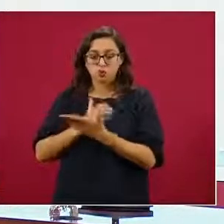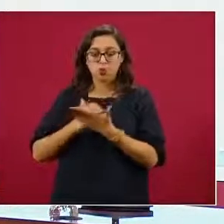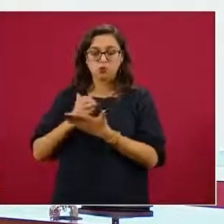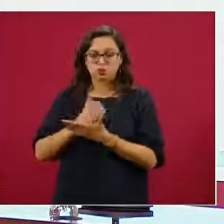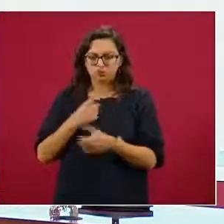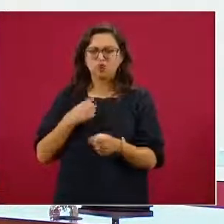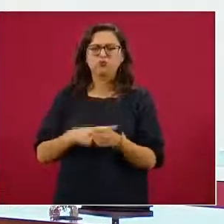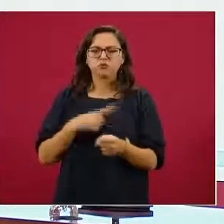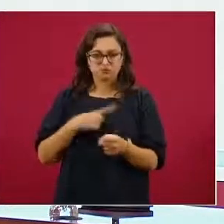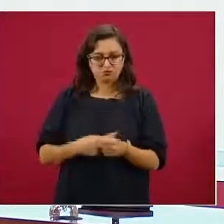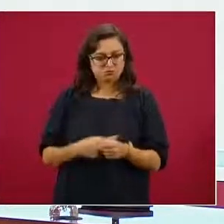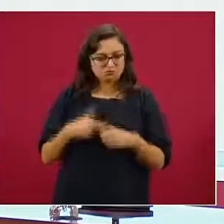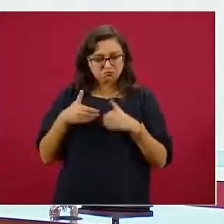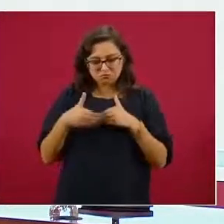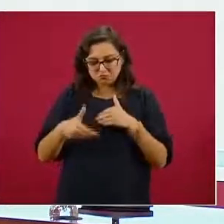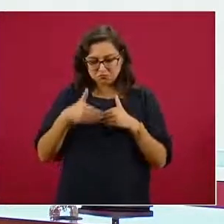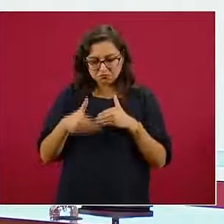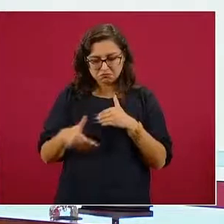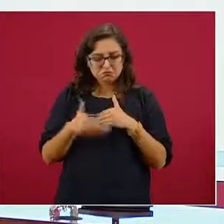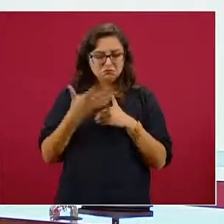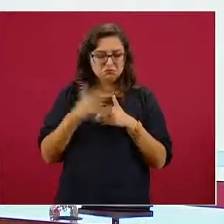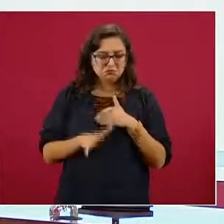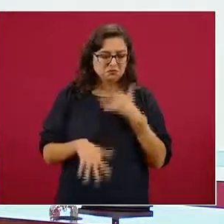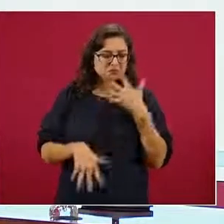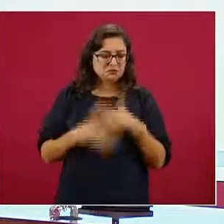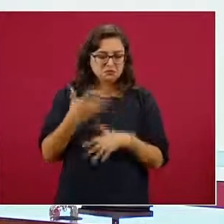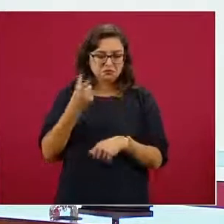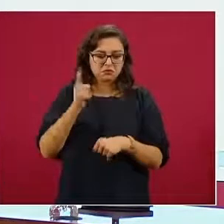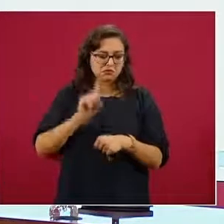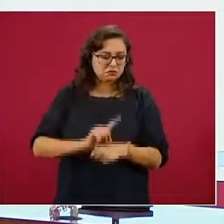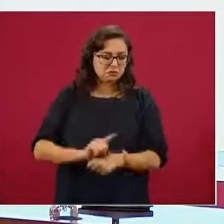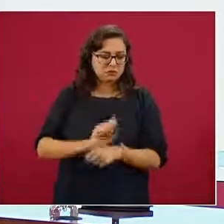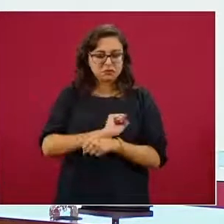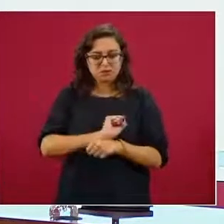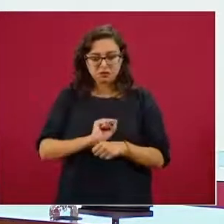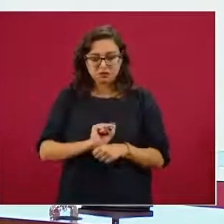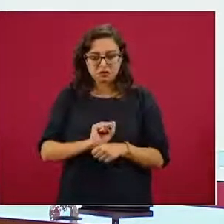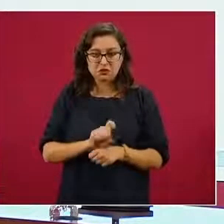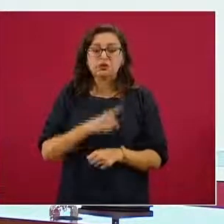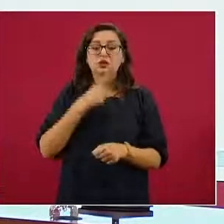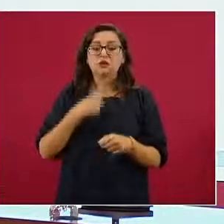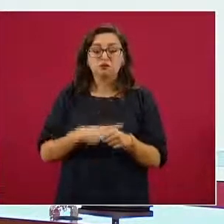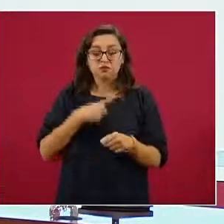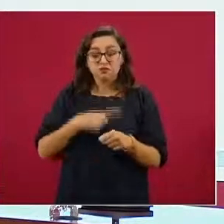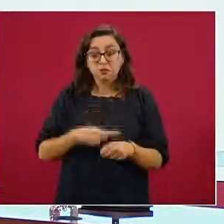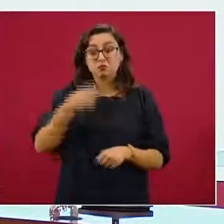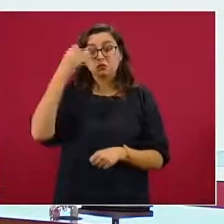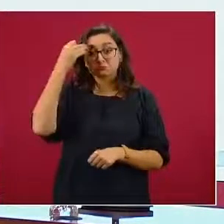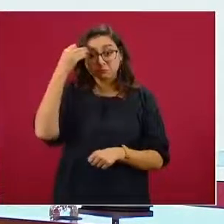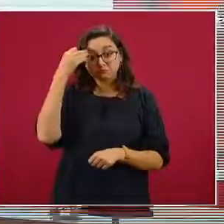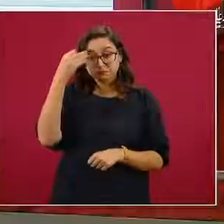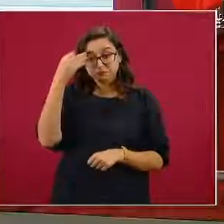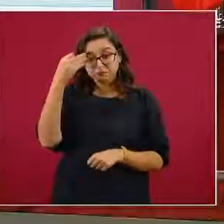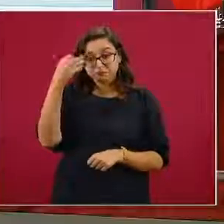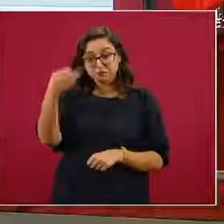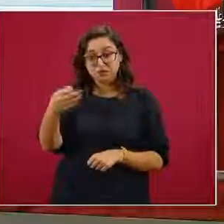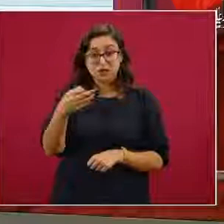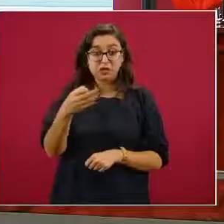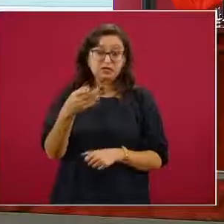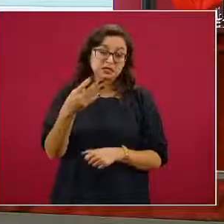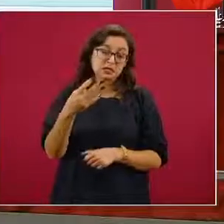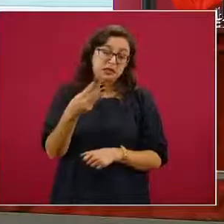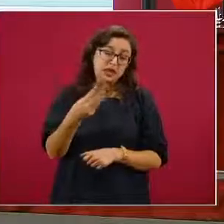tuvieron una enfermedad de corta duración, 10 a 14 días, enfermedad leve, tuvieron una enfermedad de más larga duración, promedio 3 a